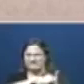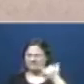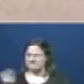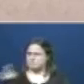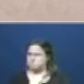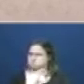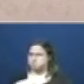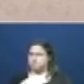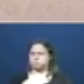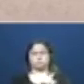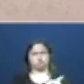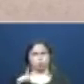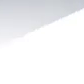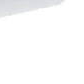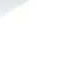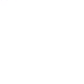Muchas gracias